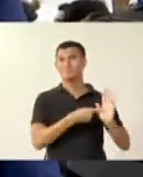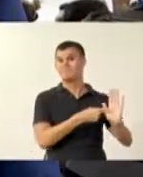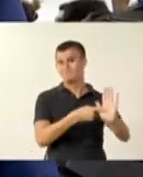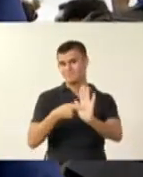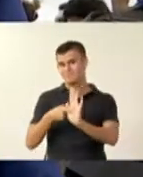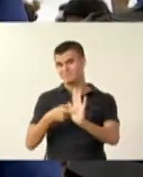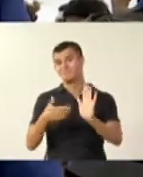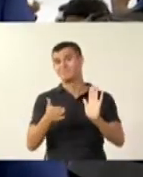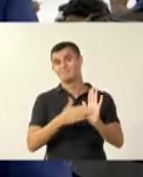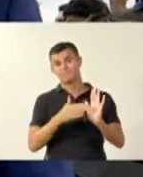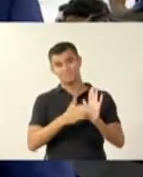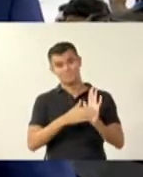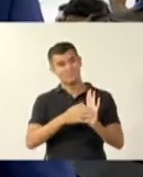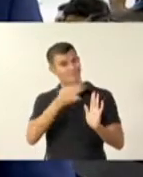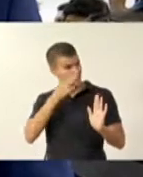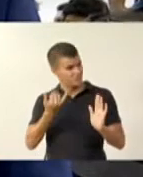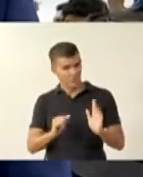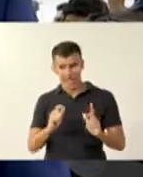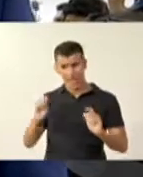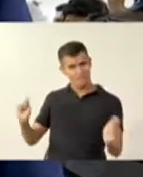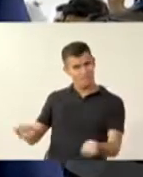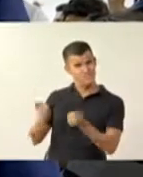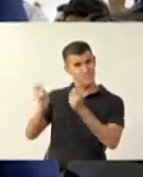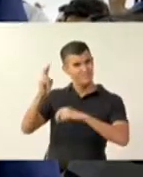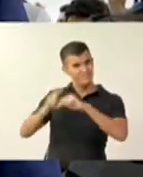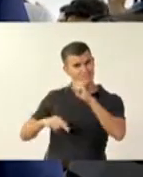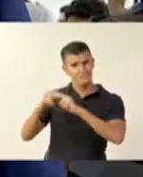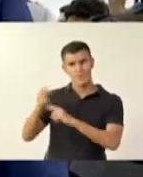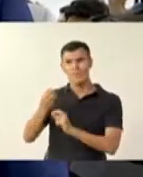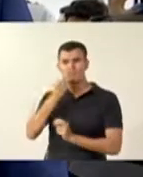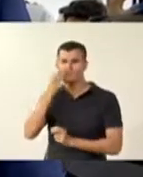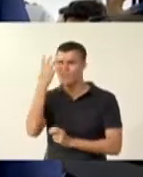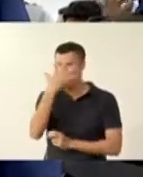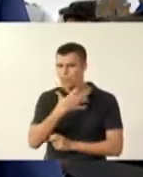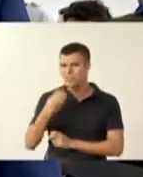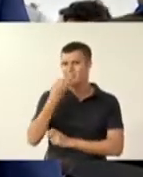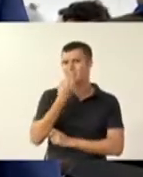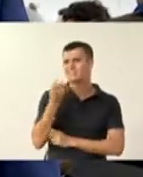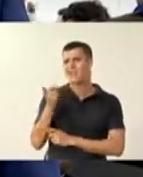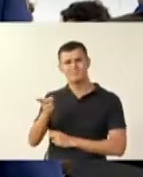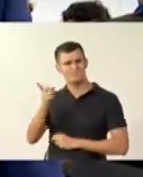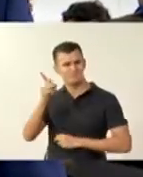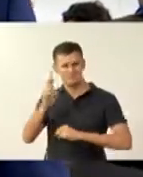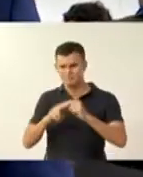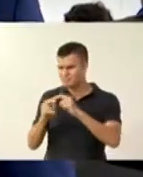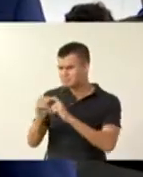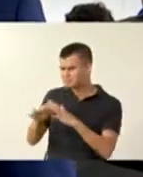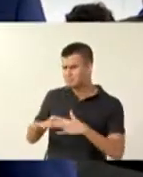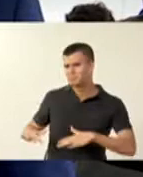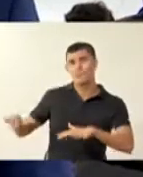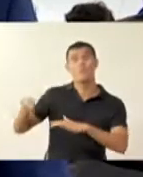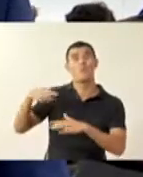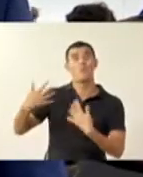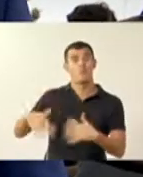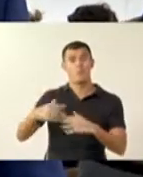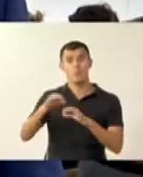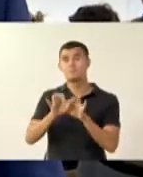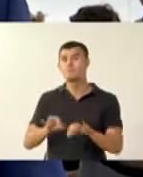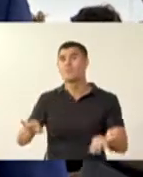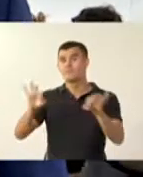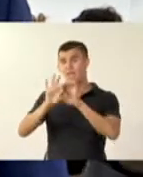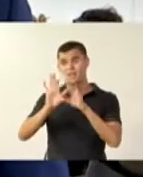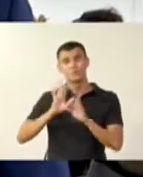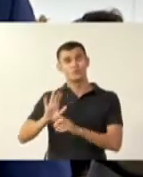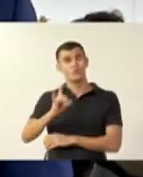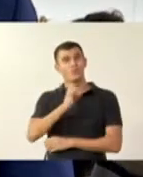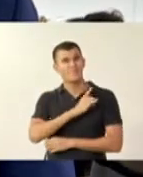con una sala de redacción de periodismo preciosa, muy funcional, con una estructura organizacional, precisamente un medio tan importante